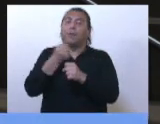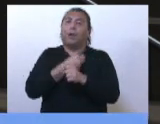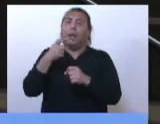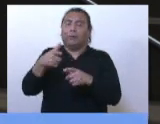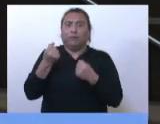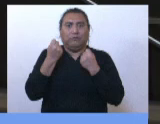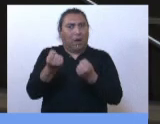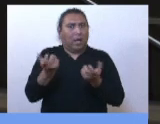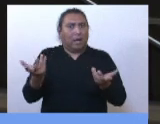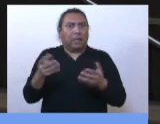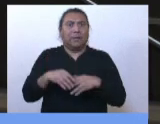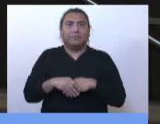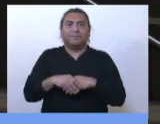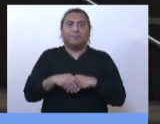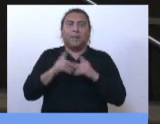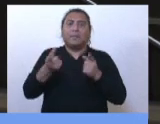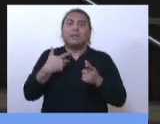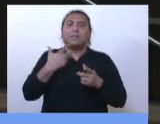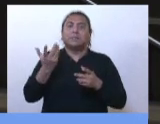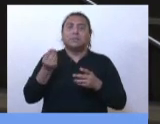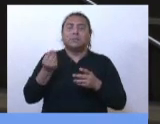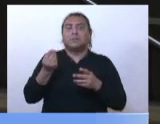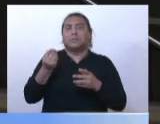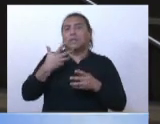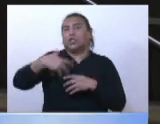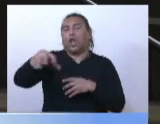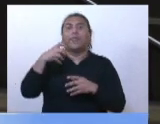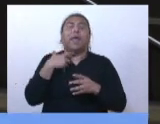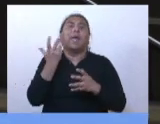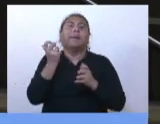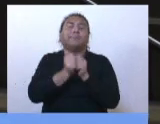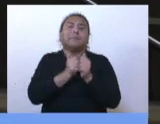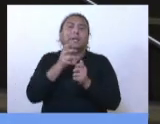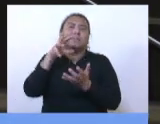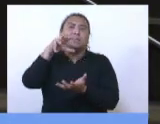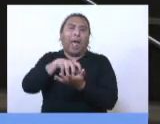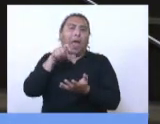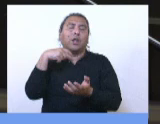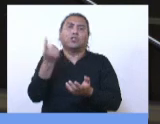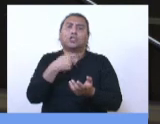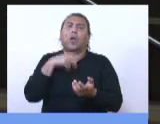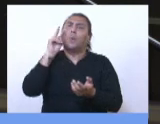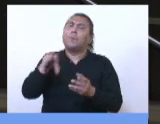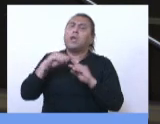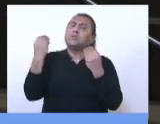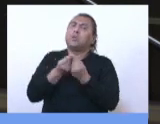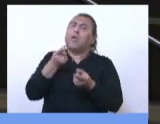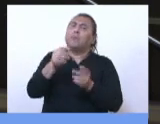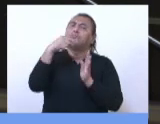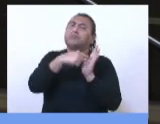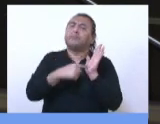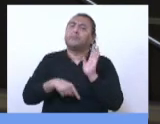fuerte hacia el sector empresario y nosotros donde vemos los resultados en la última